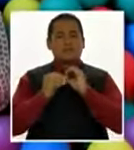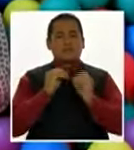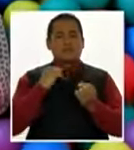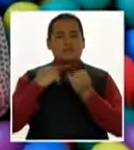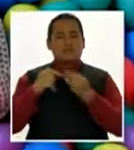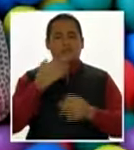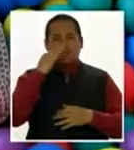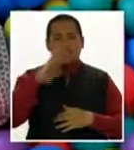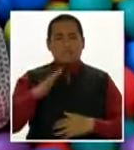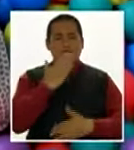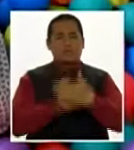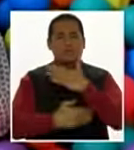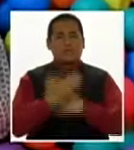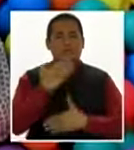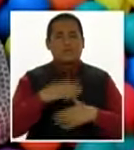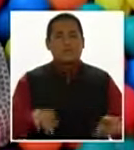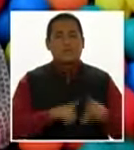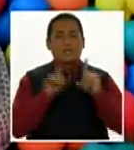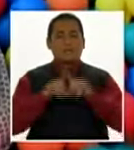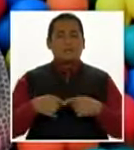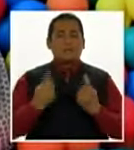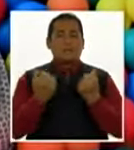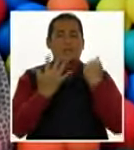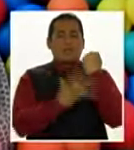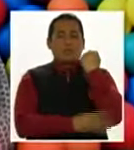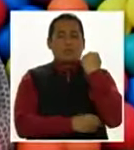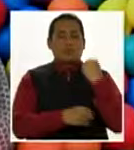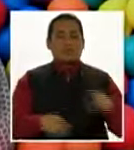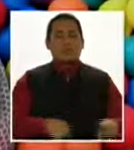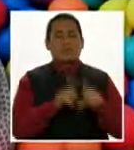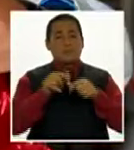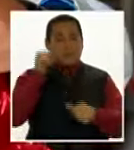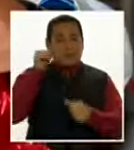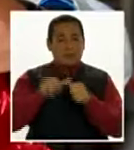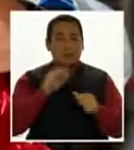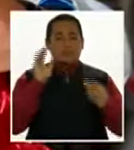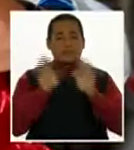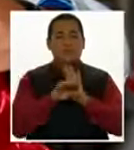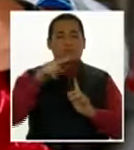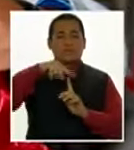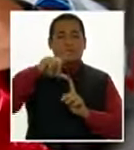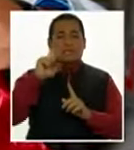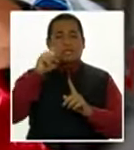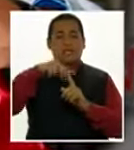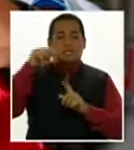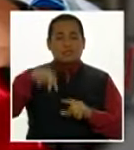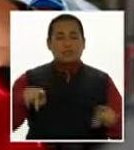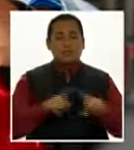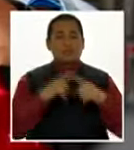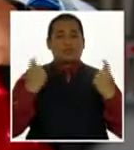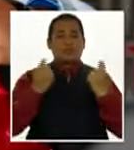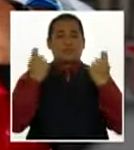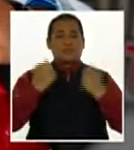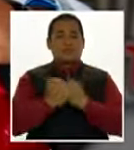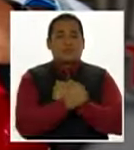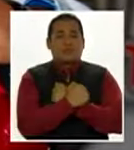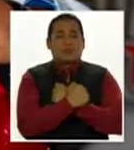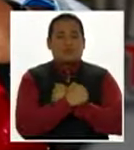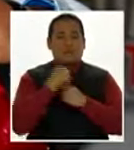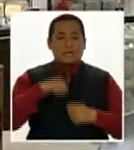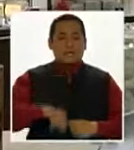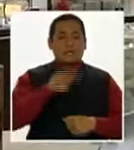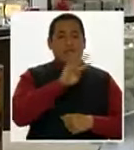permite la rehabilitación de los niños con discapacidad de escasos recursos. Y recuerden que la Teletón es una fiesta de